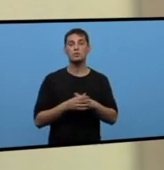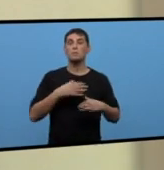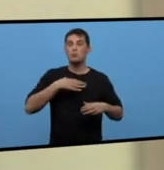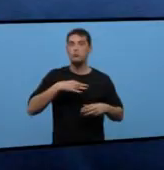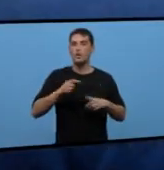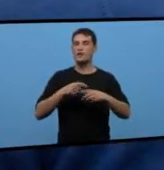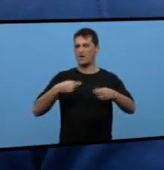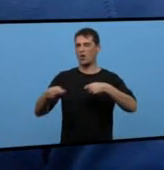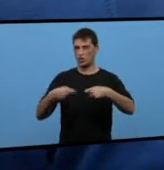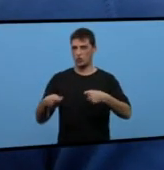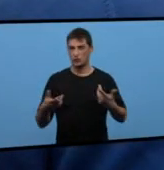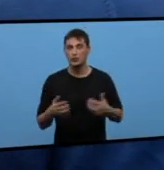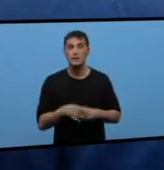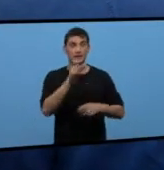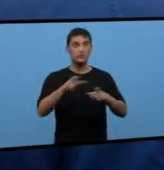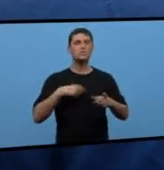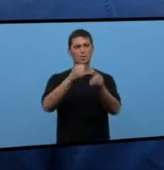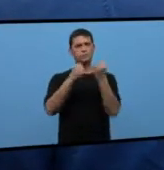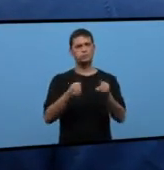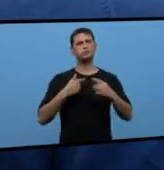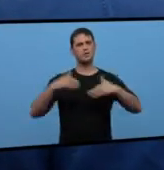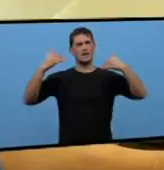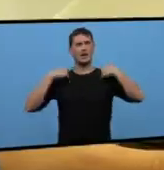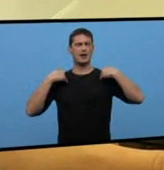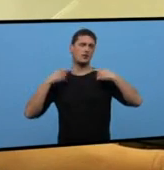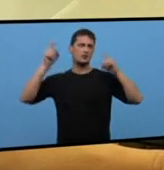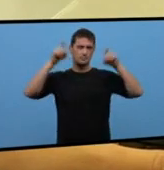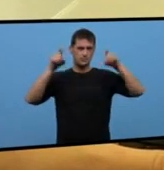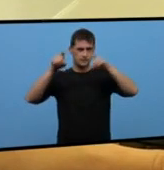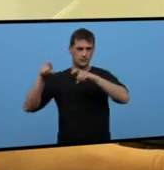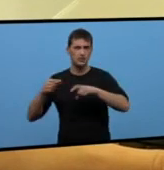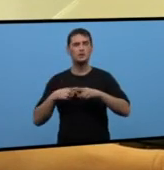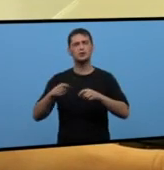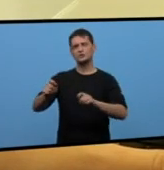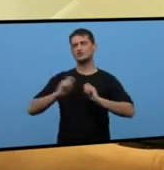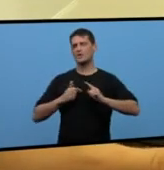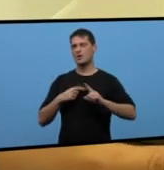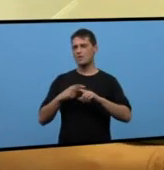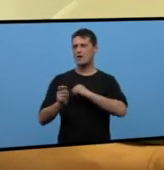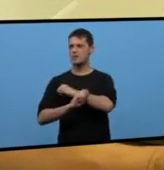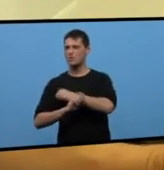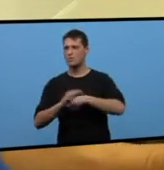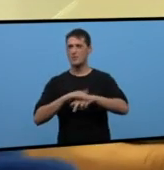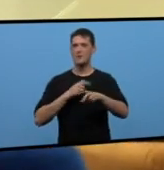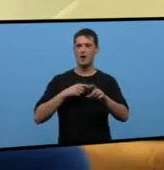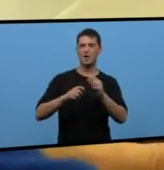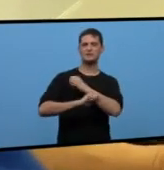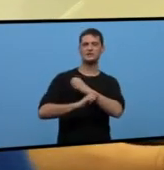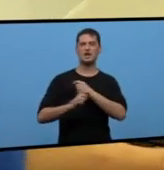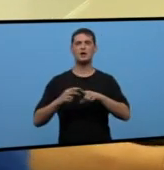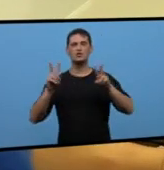posibles vías de negocio. O especialista en comunicación encargado de impartir o curso dános as claves para establecer unha estrategia basada nos novos medios